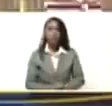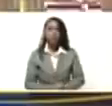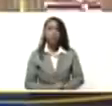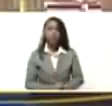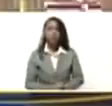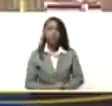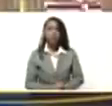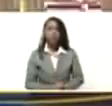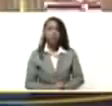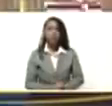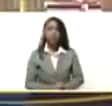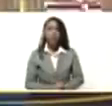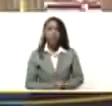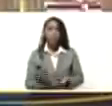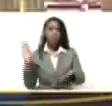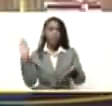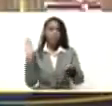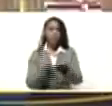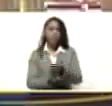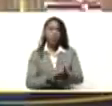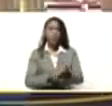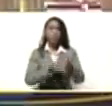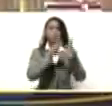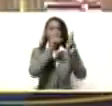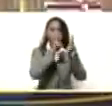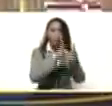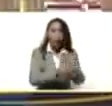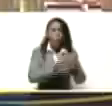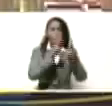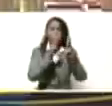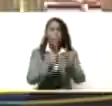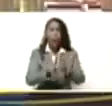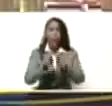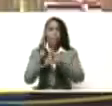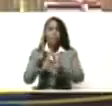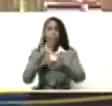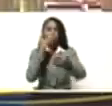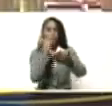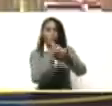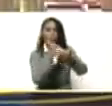a nuestros hermanos y hermanas del mundo venezuela consiguió sus vacunas